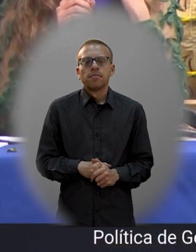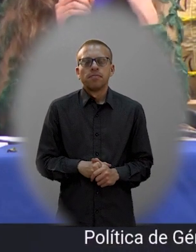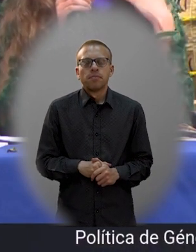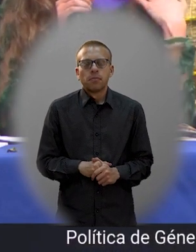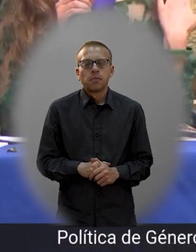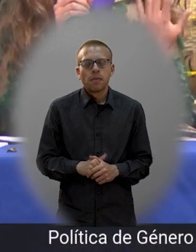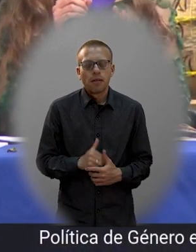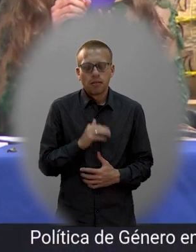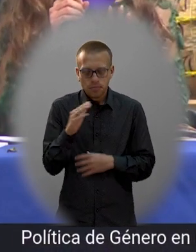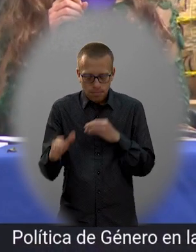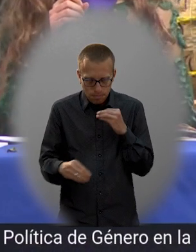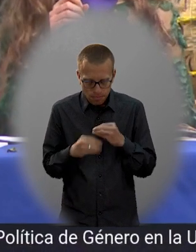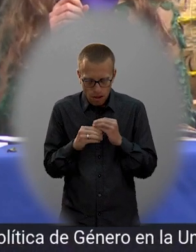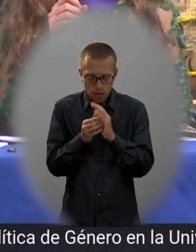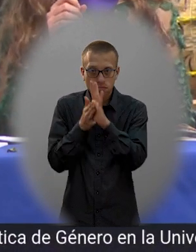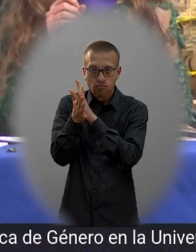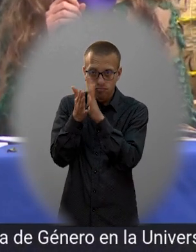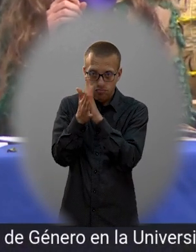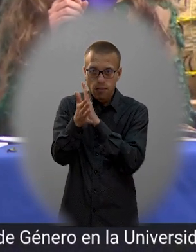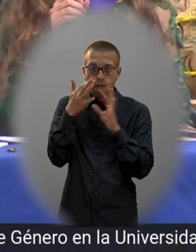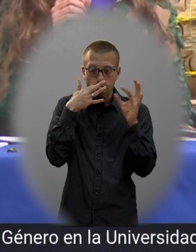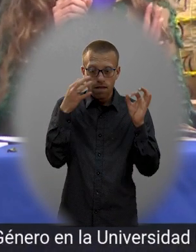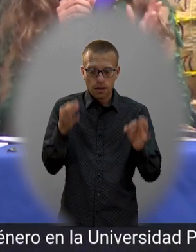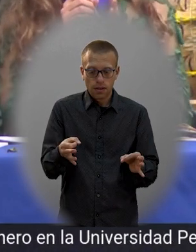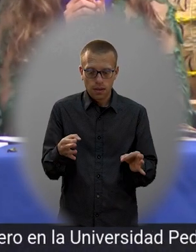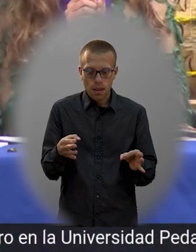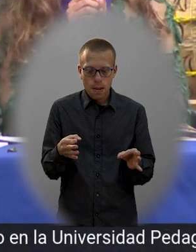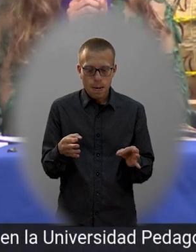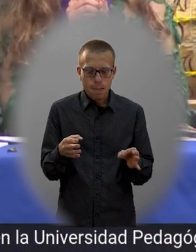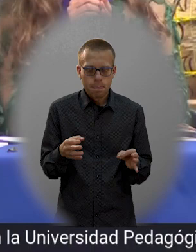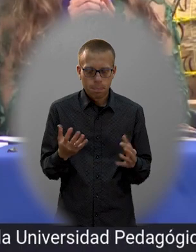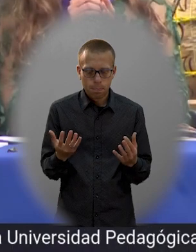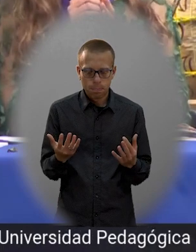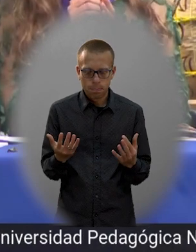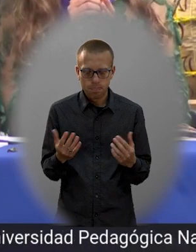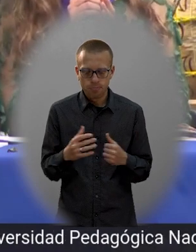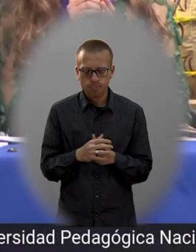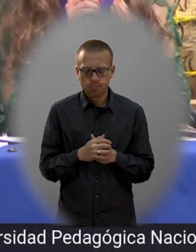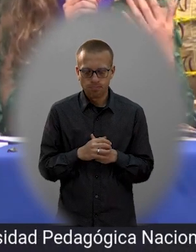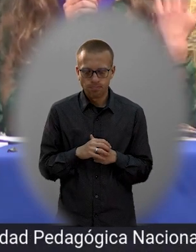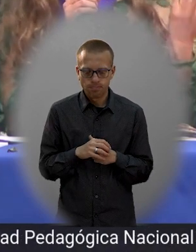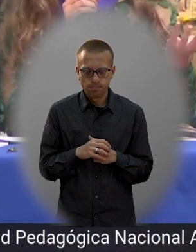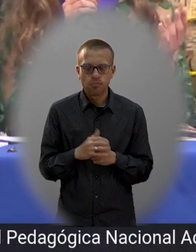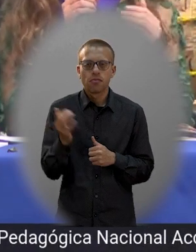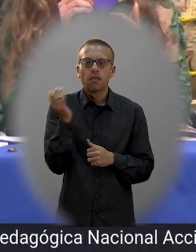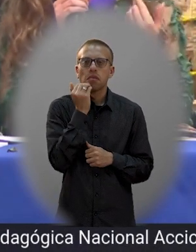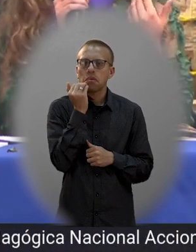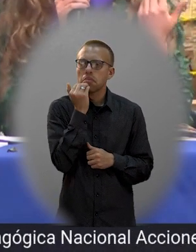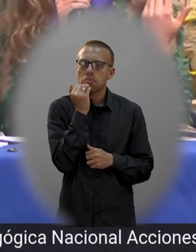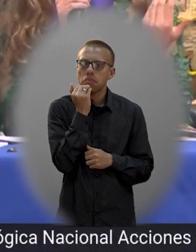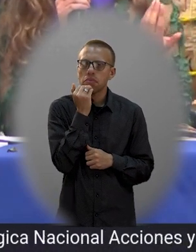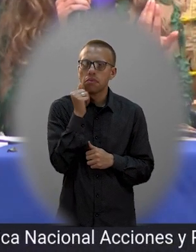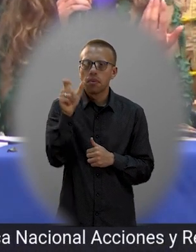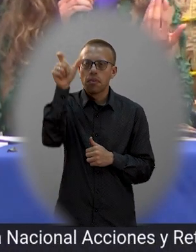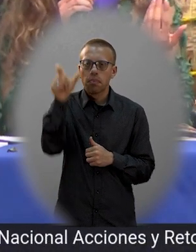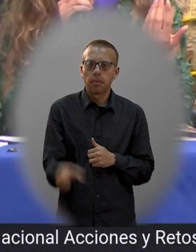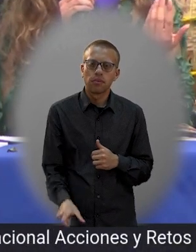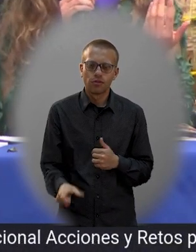Así como, por ejemplo, no sé, si la víctima